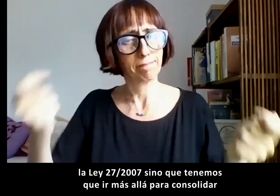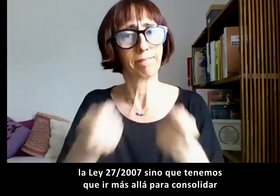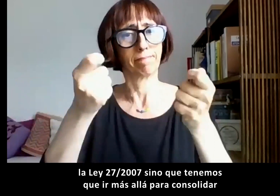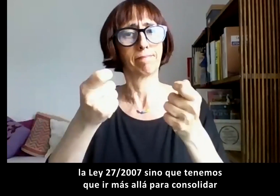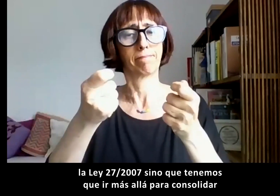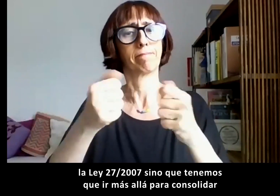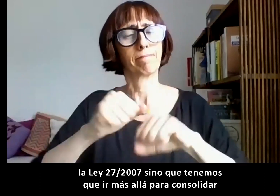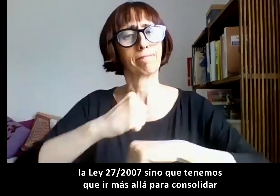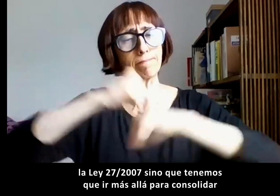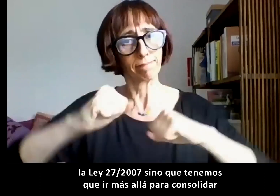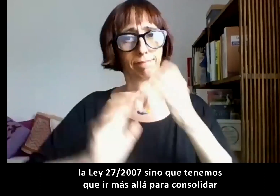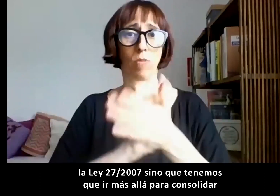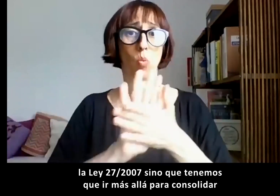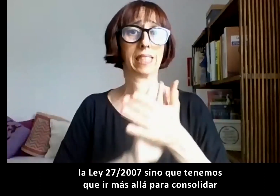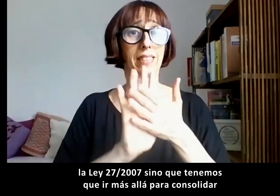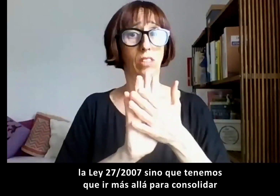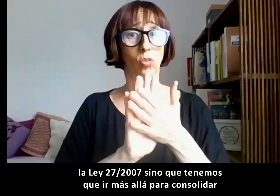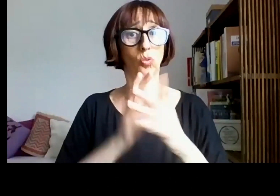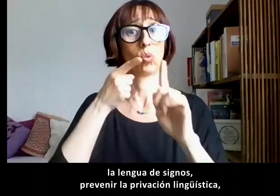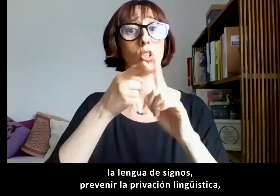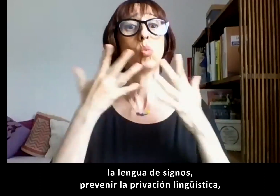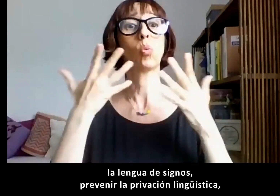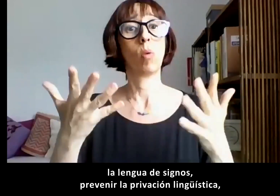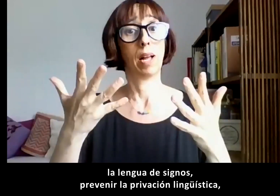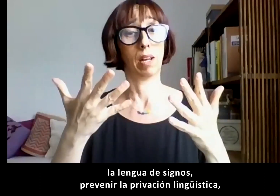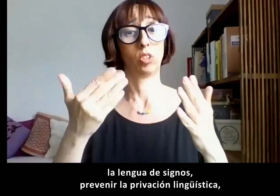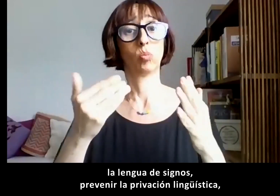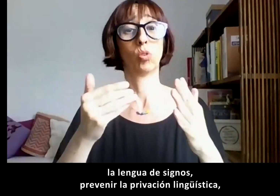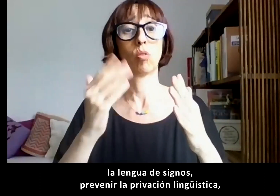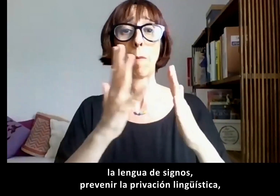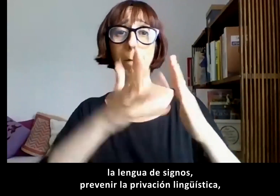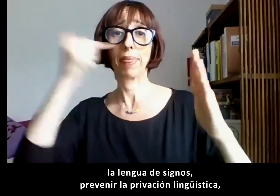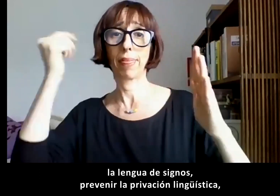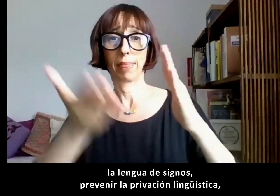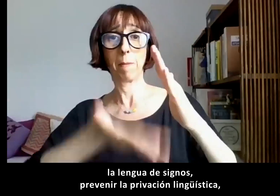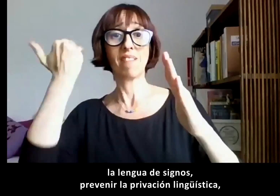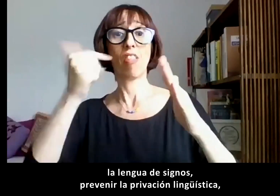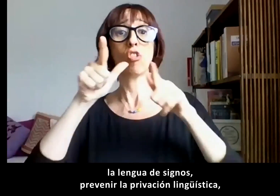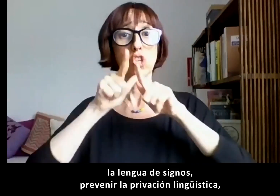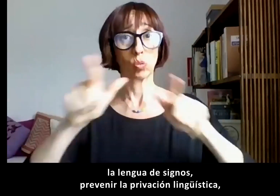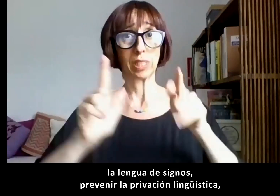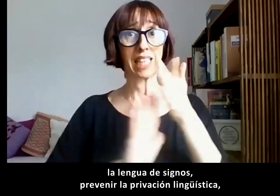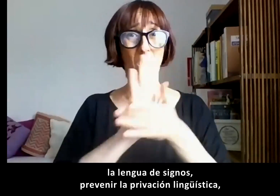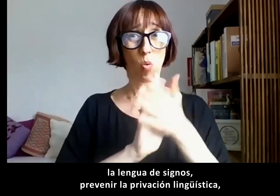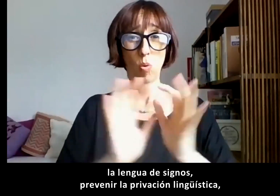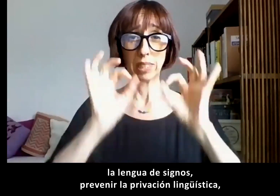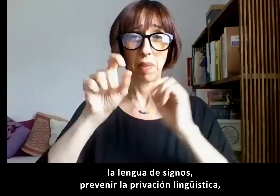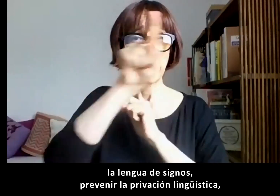la ley 27/2007, sino que tenemos que ir más allá para consolidar la lengua de